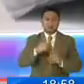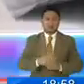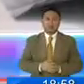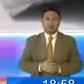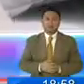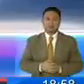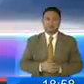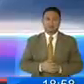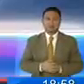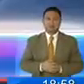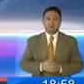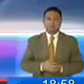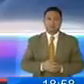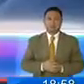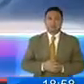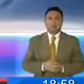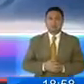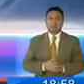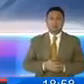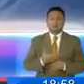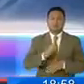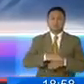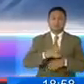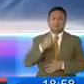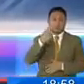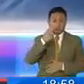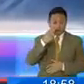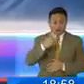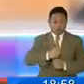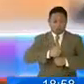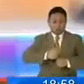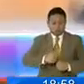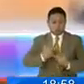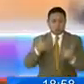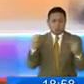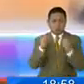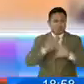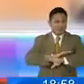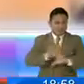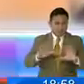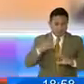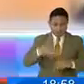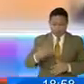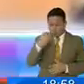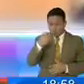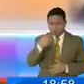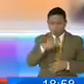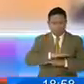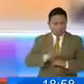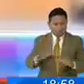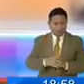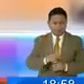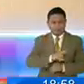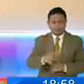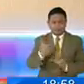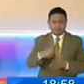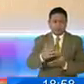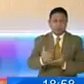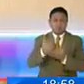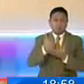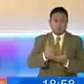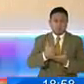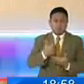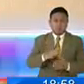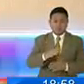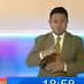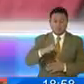Varios factores como el tabaquismo, el sobrepeso, la falta de actividad física y sobre todo la mala alimentación son factores que impulsan la presencia del